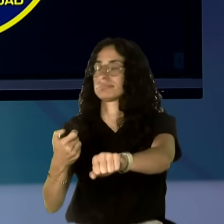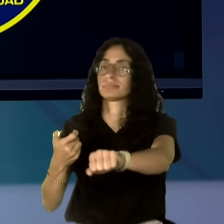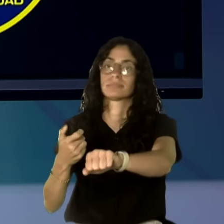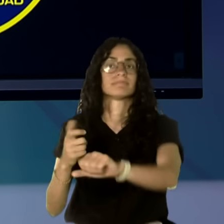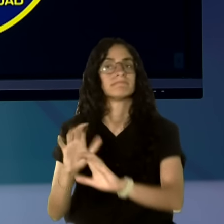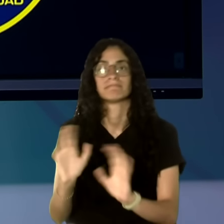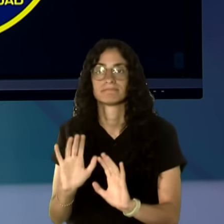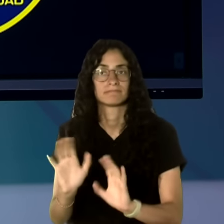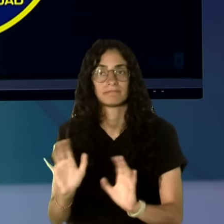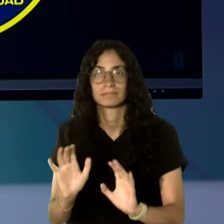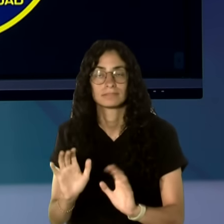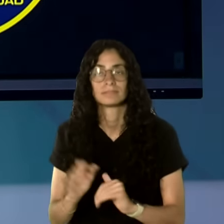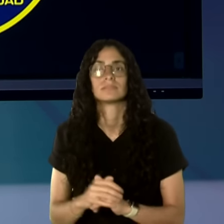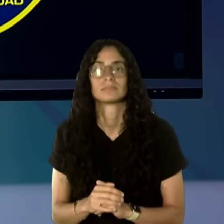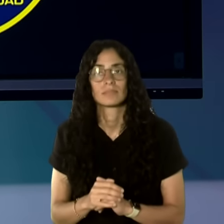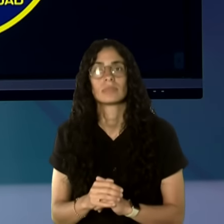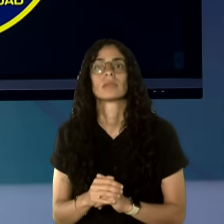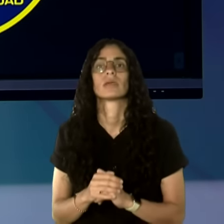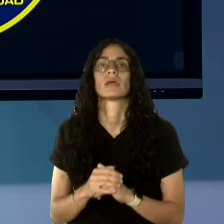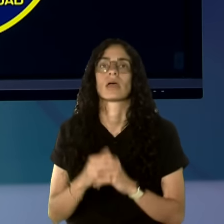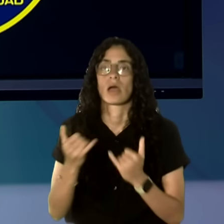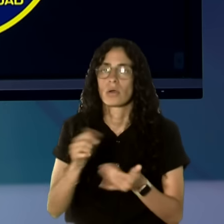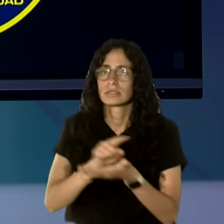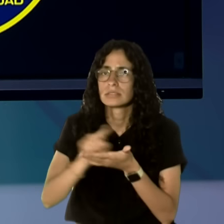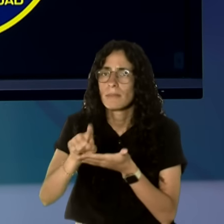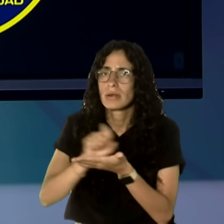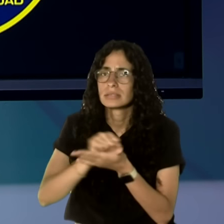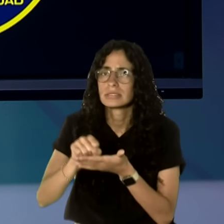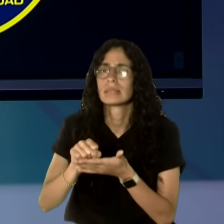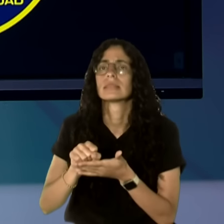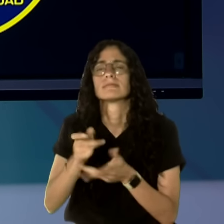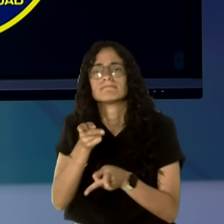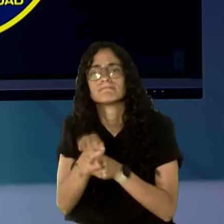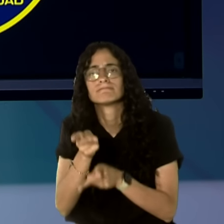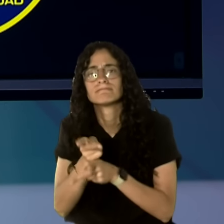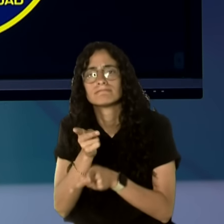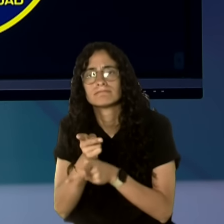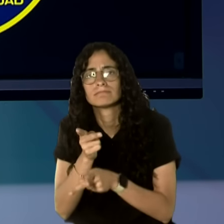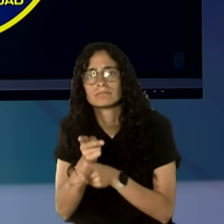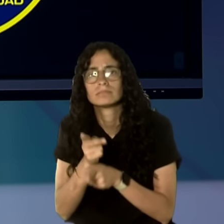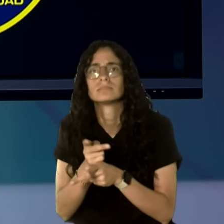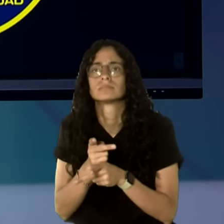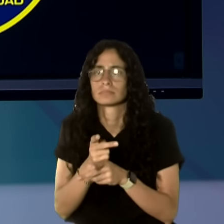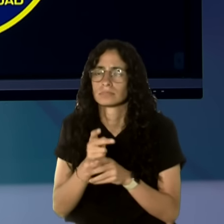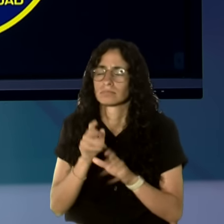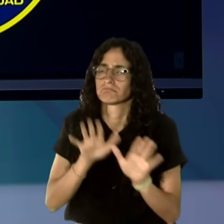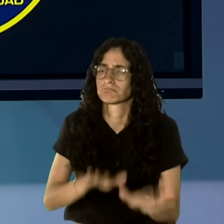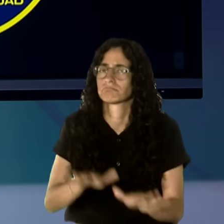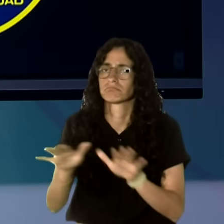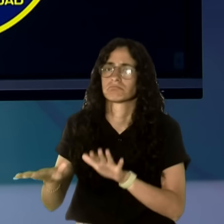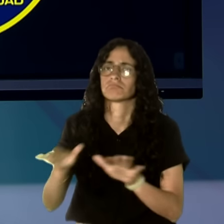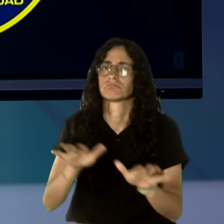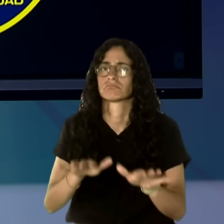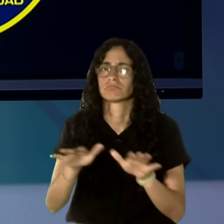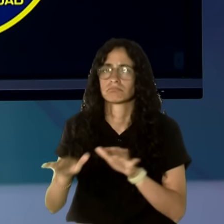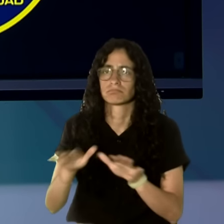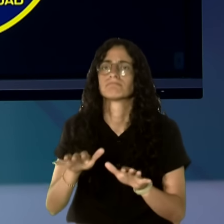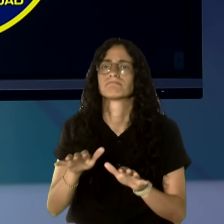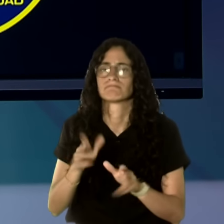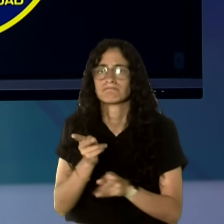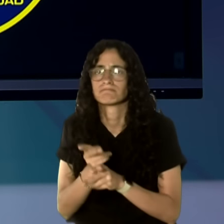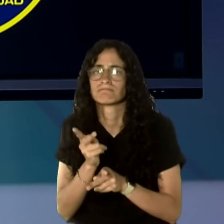y todas estas cosas así que vamos a ver si esta semana ya sabemos que sí nuestro pueblo va a tomar las cosas con calma en las vías de rodaje Y en todo lo que tiene que